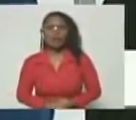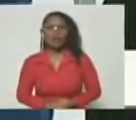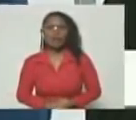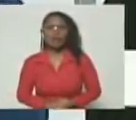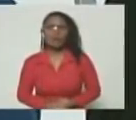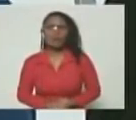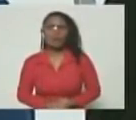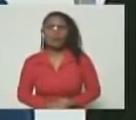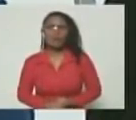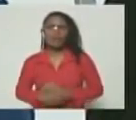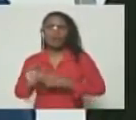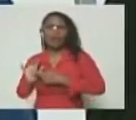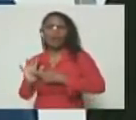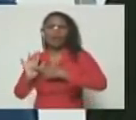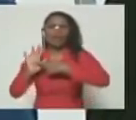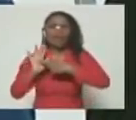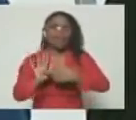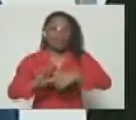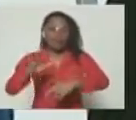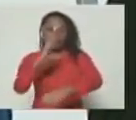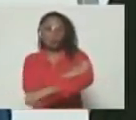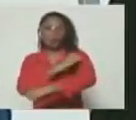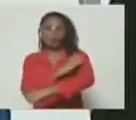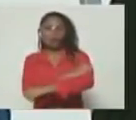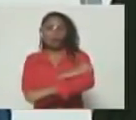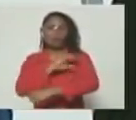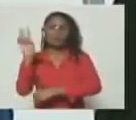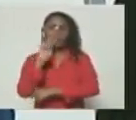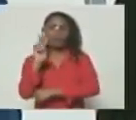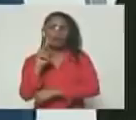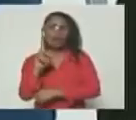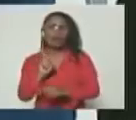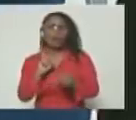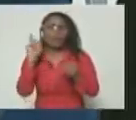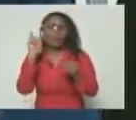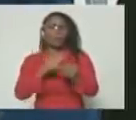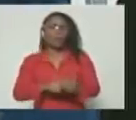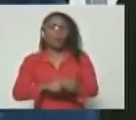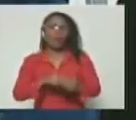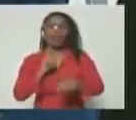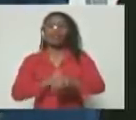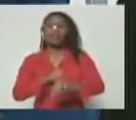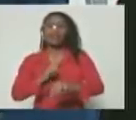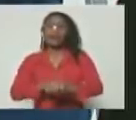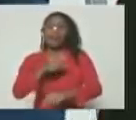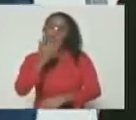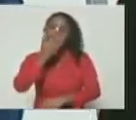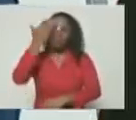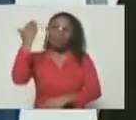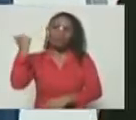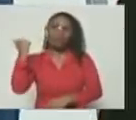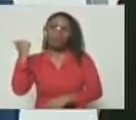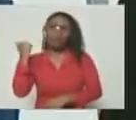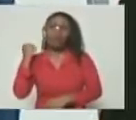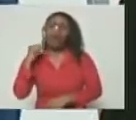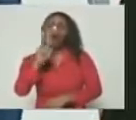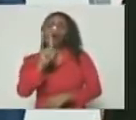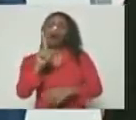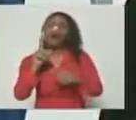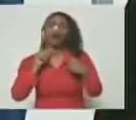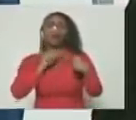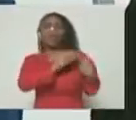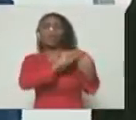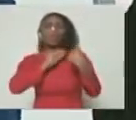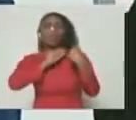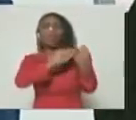la referencia a la oposición en Venezuela se circunscribía, hablo tiempo pasado, a una pelea entre